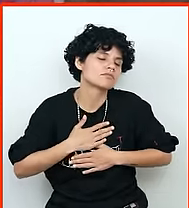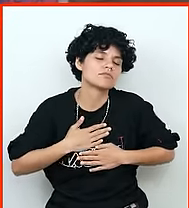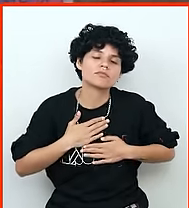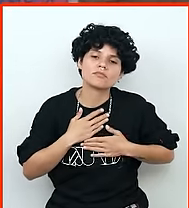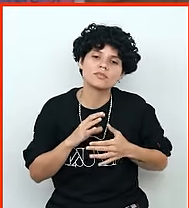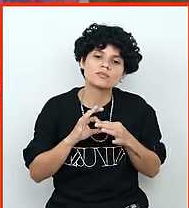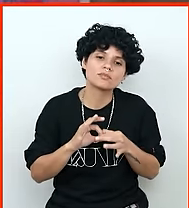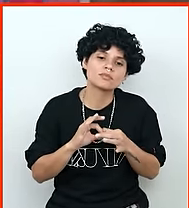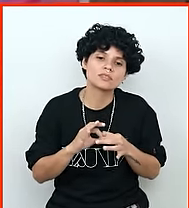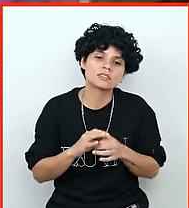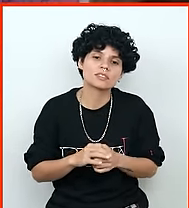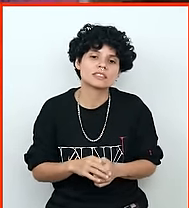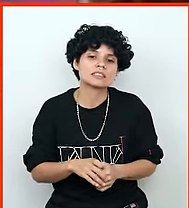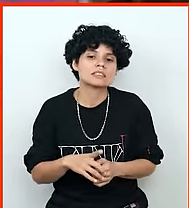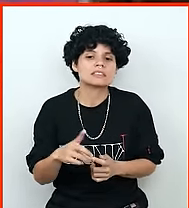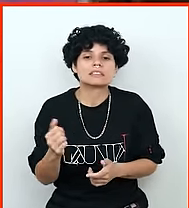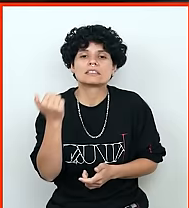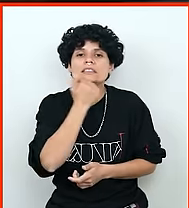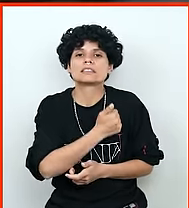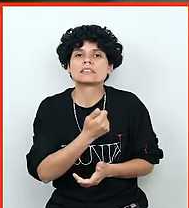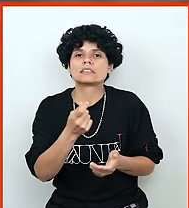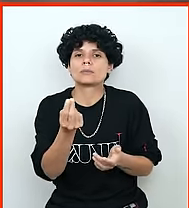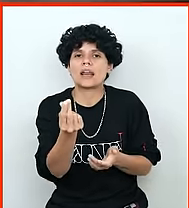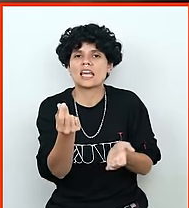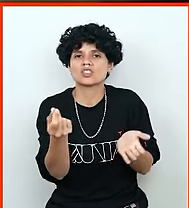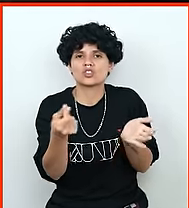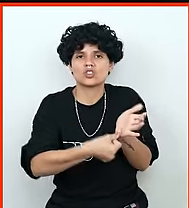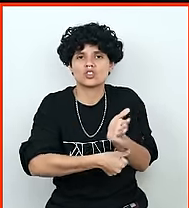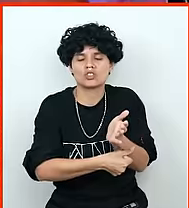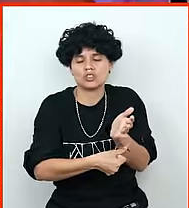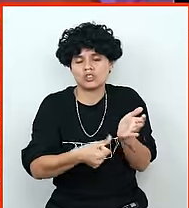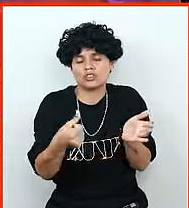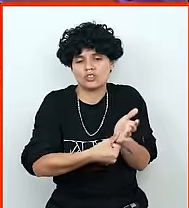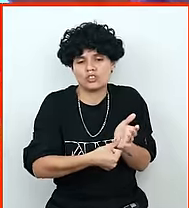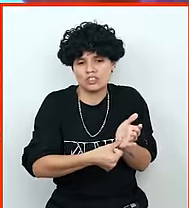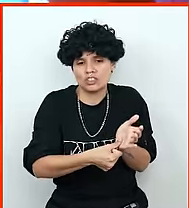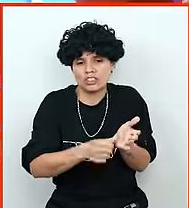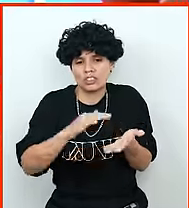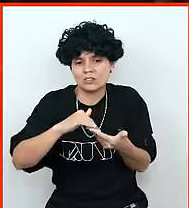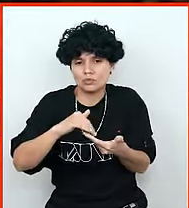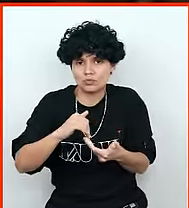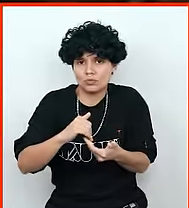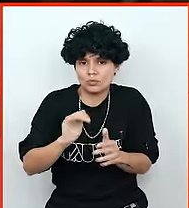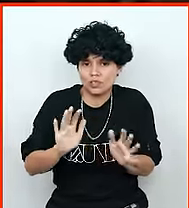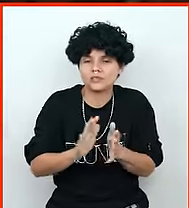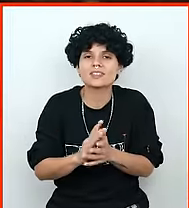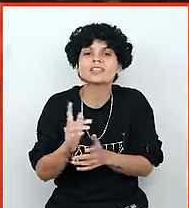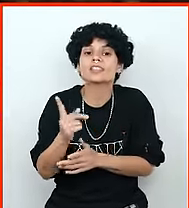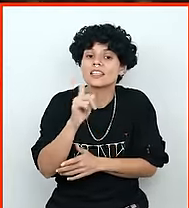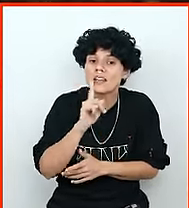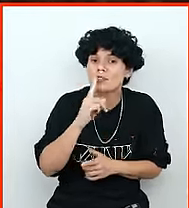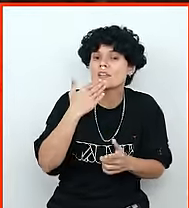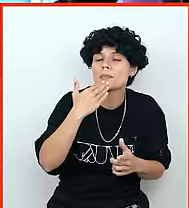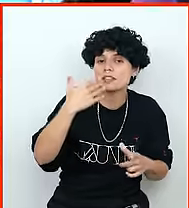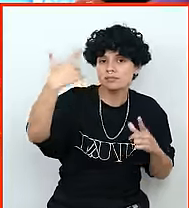de verdad. Puta, se nos fue el precio, pero bueno, son weas no, que... Está bien. Oye, y aquí tenemos el cuadro para que nos deje